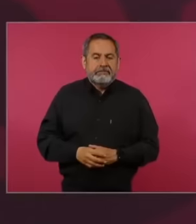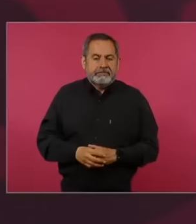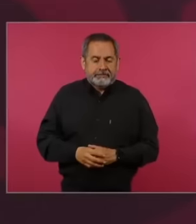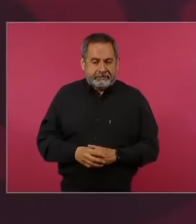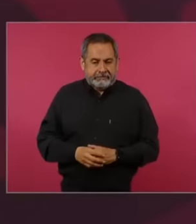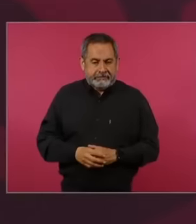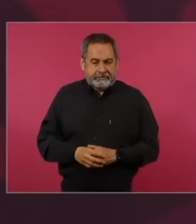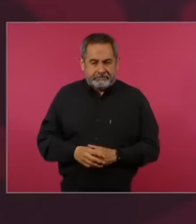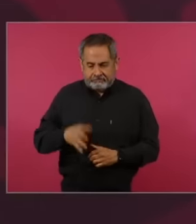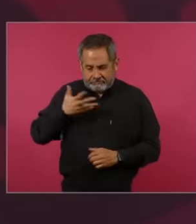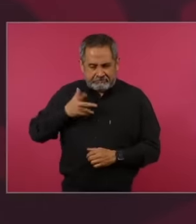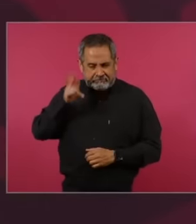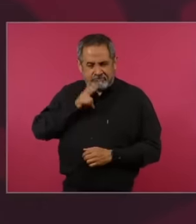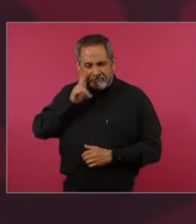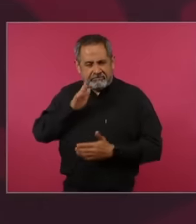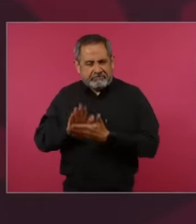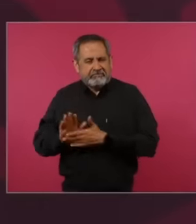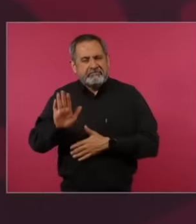Y lo puedo probar,